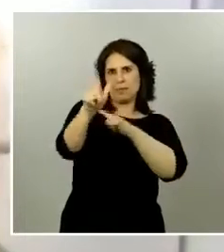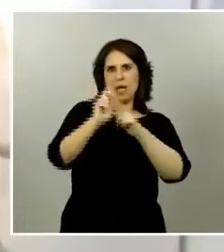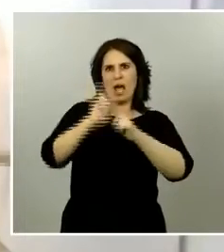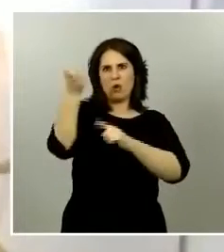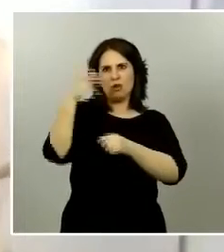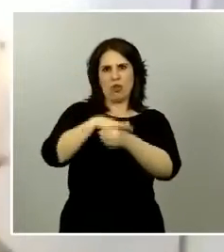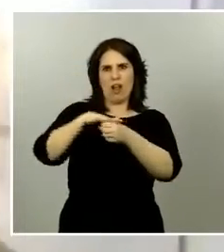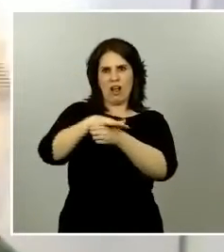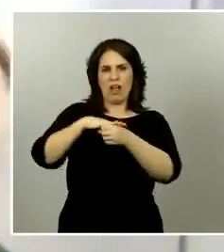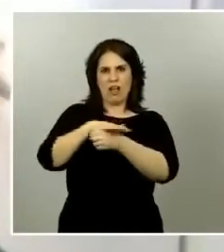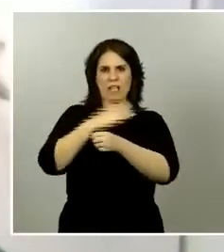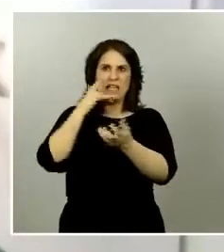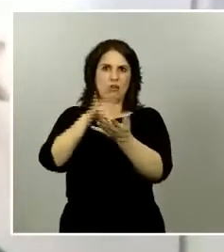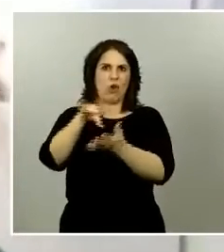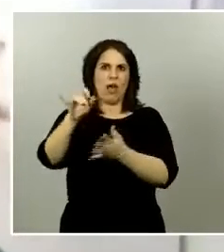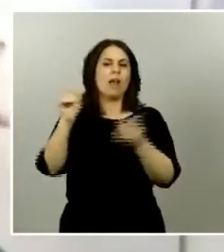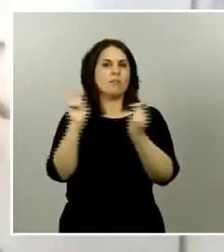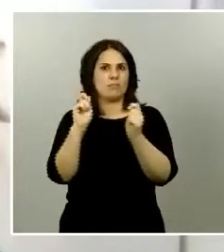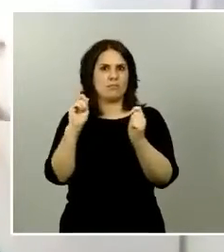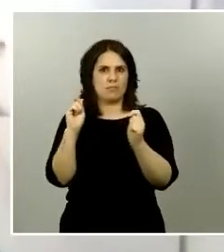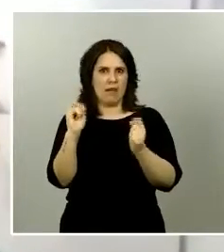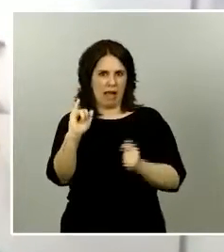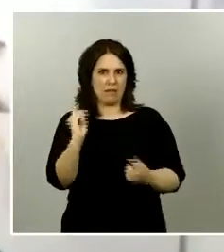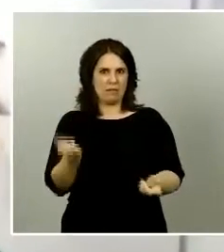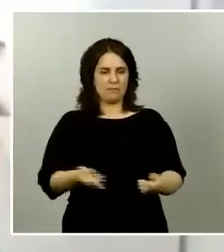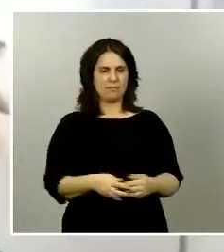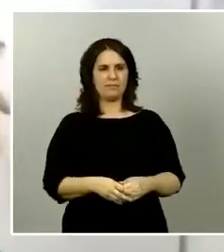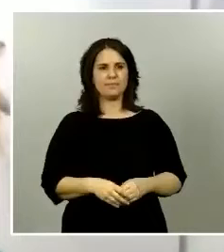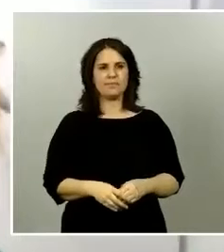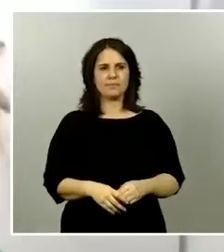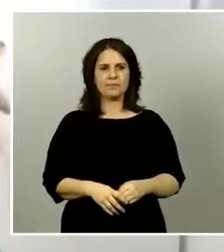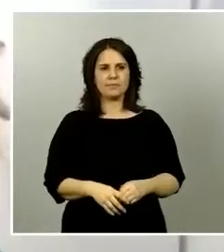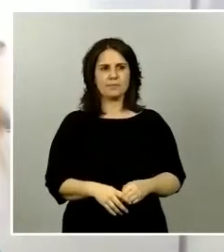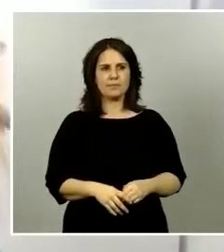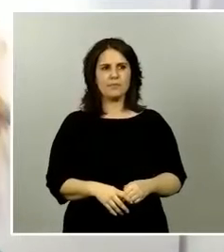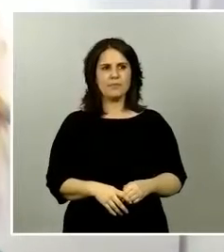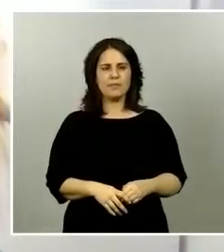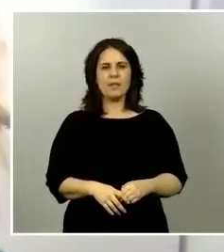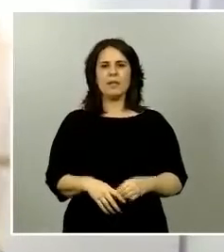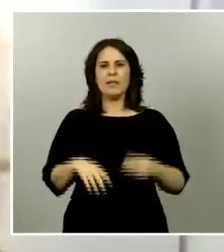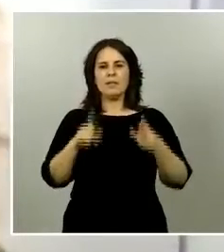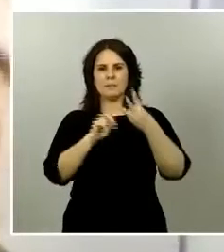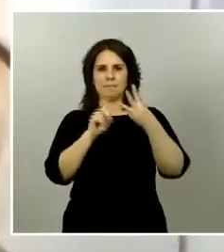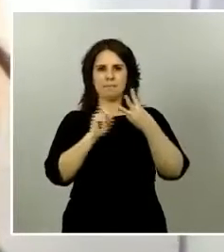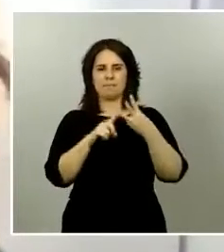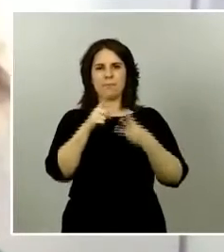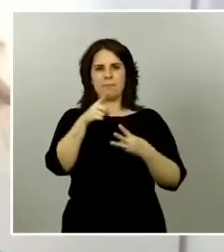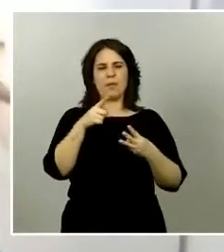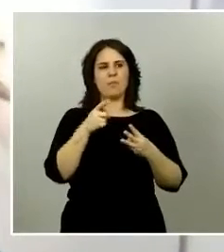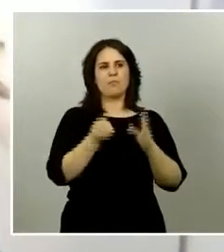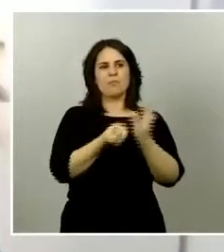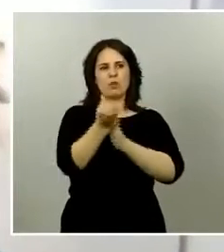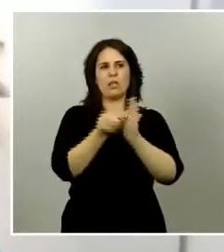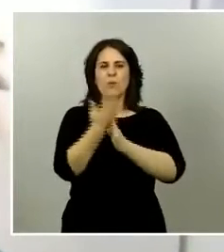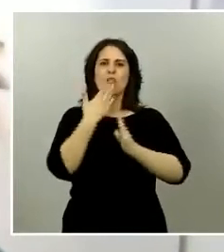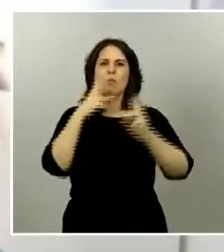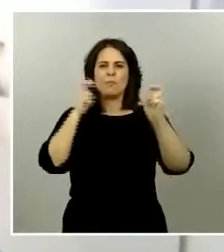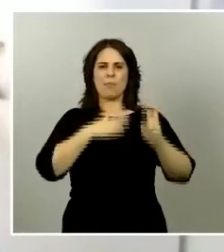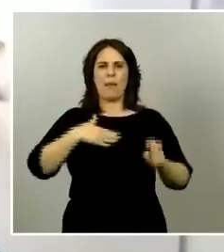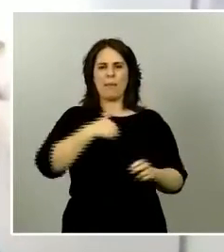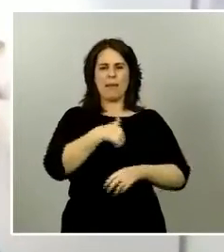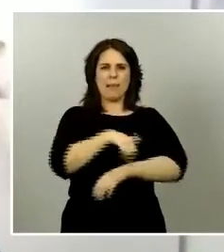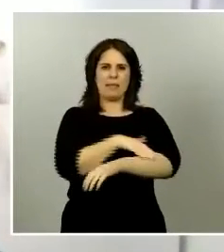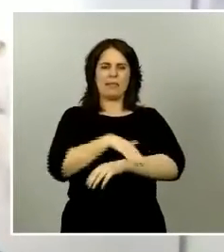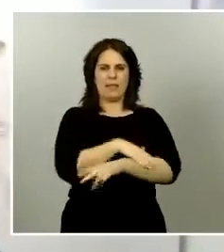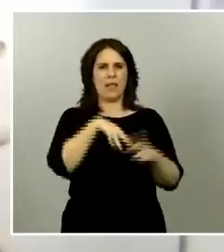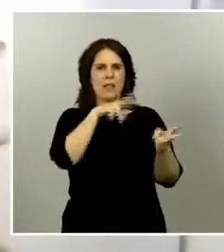que no pudieran viajar a otras provincias, a otras zonas donde estuviera el decreto de alarma vigente? Y tercera matización a la